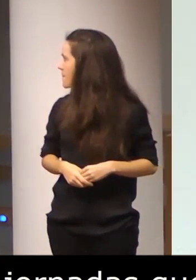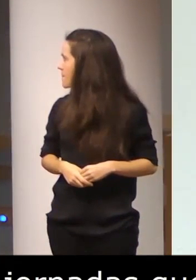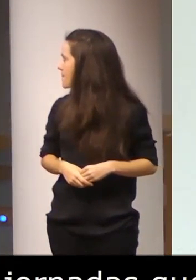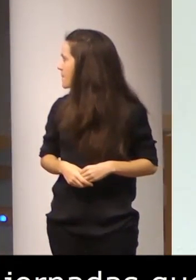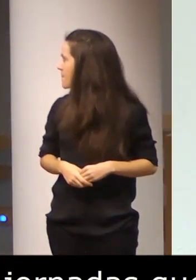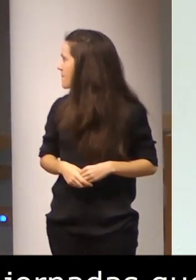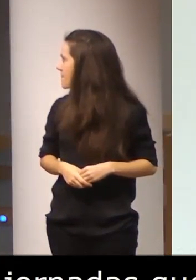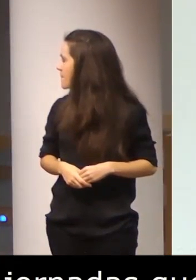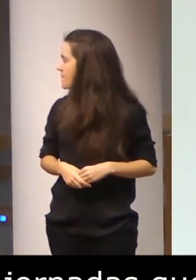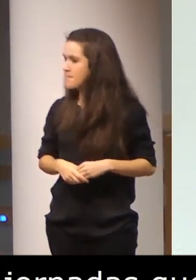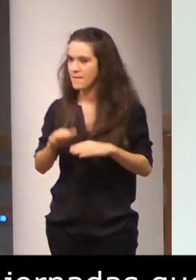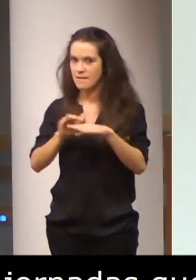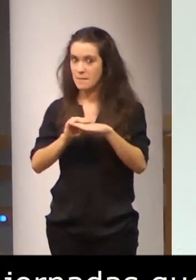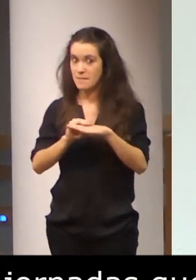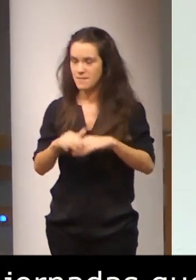Ahora, perdón.